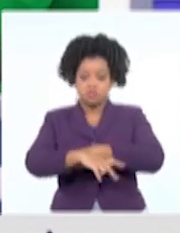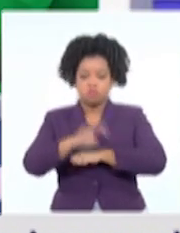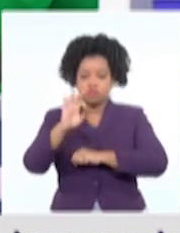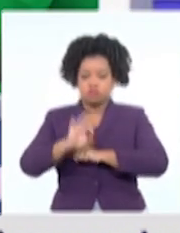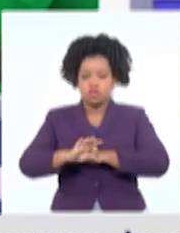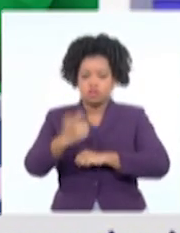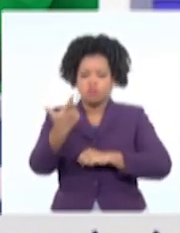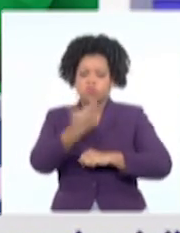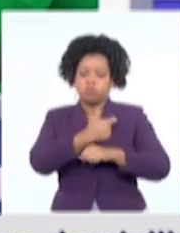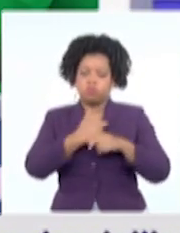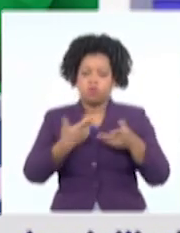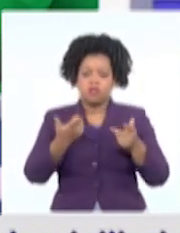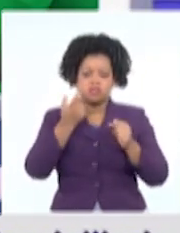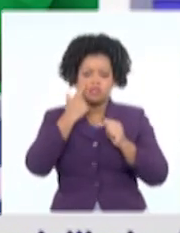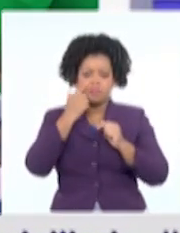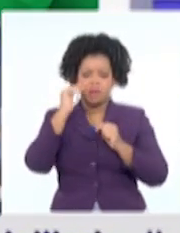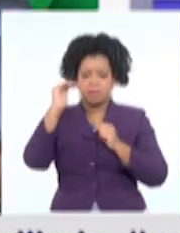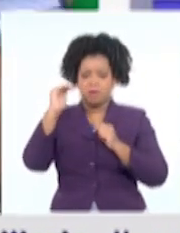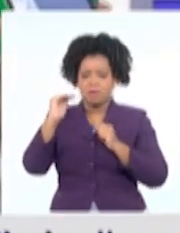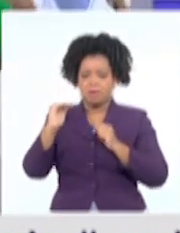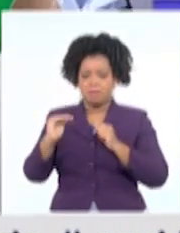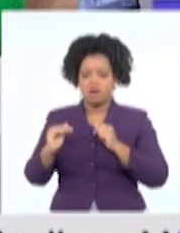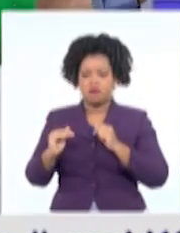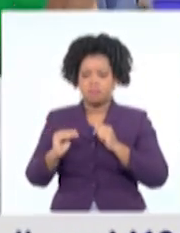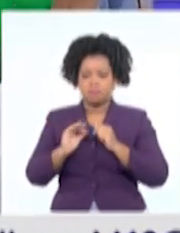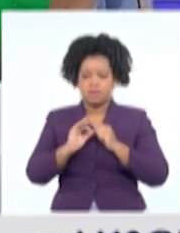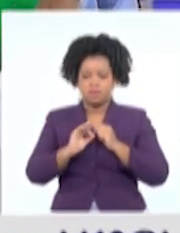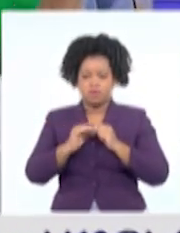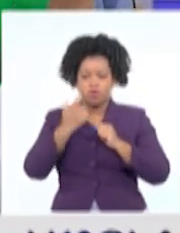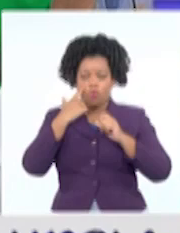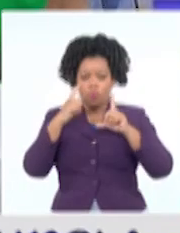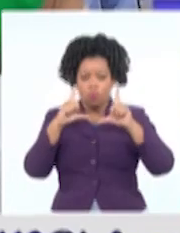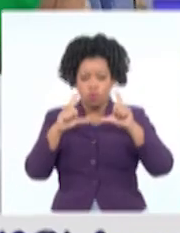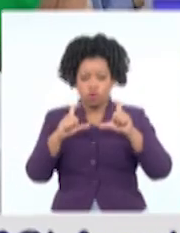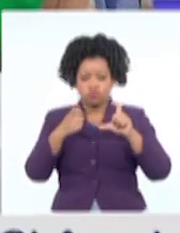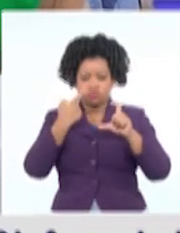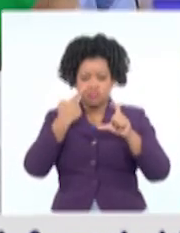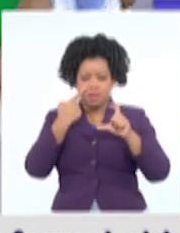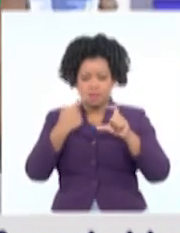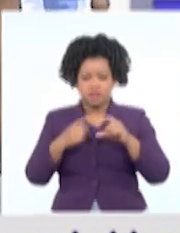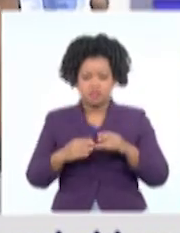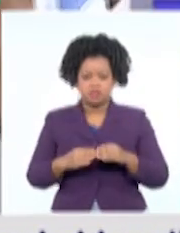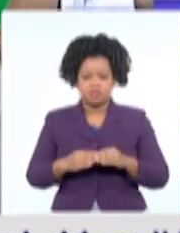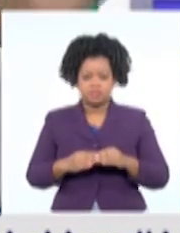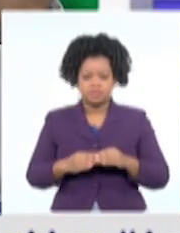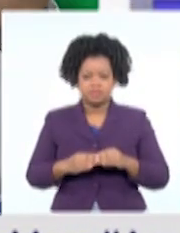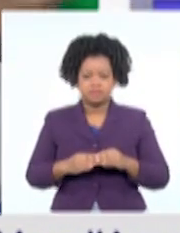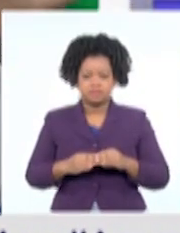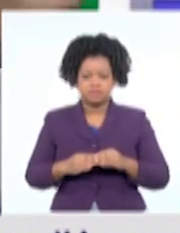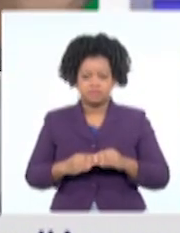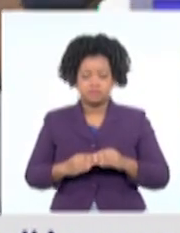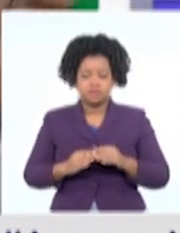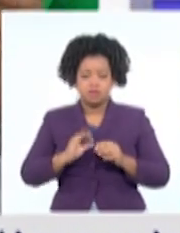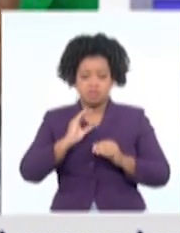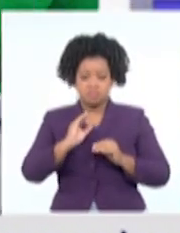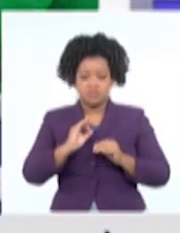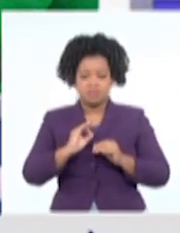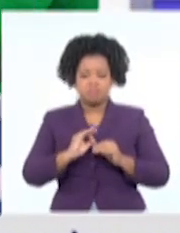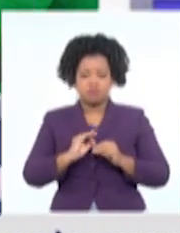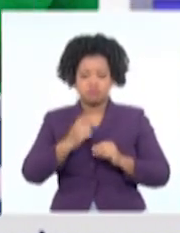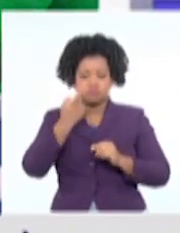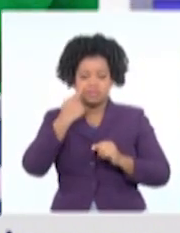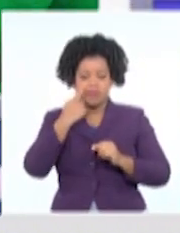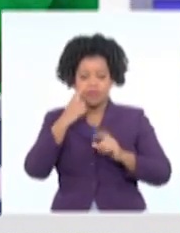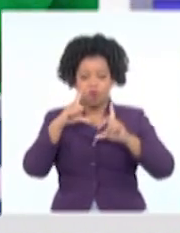es una imagen, no sé si se pueda ver, ahí es como una pirámide, ¿no? Realmente es difícil.